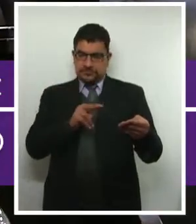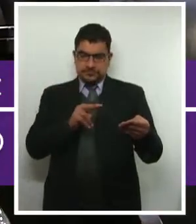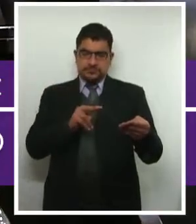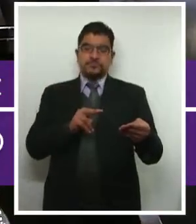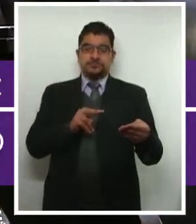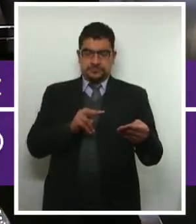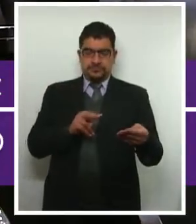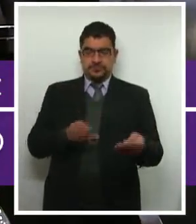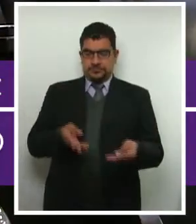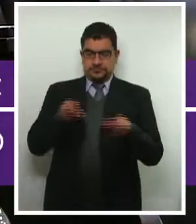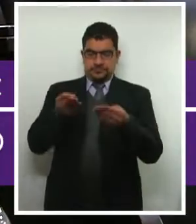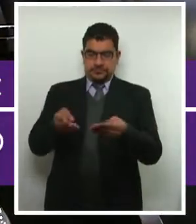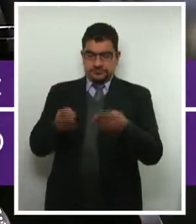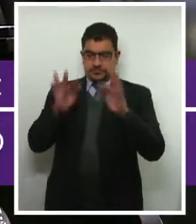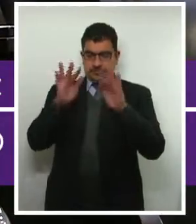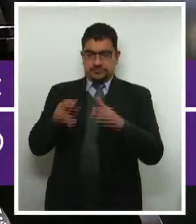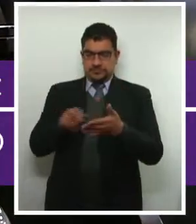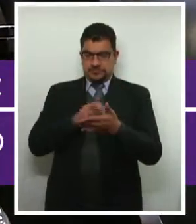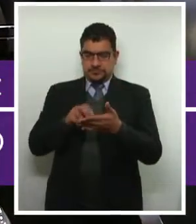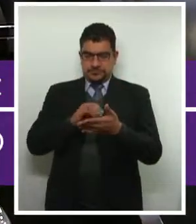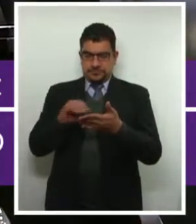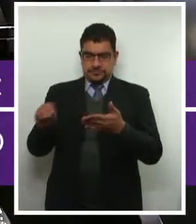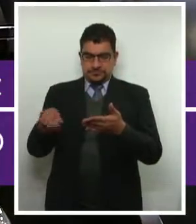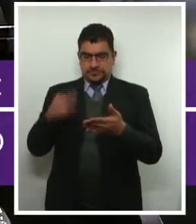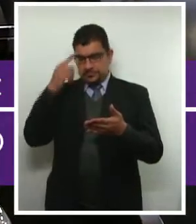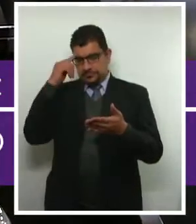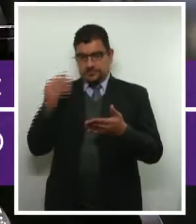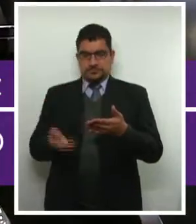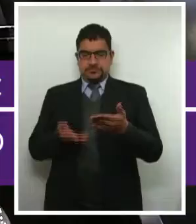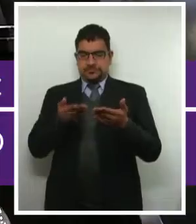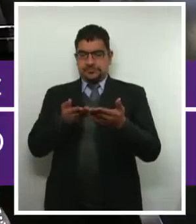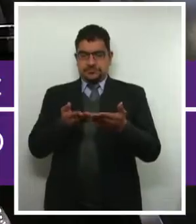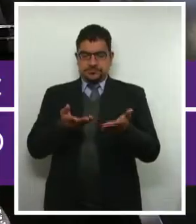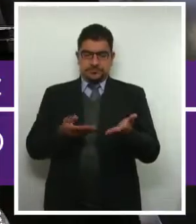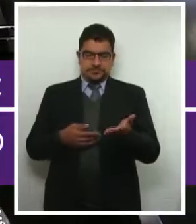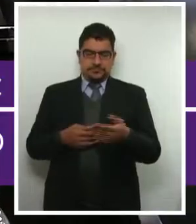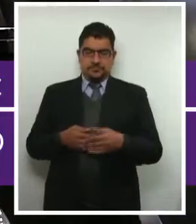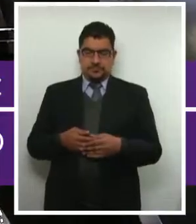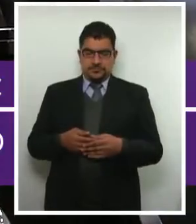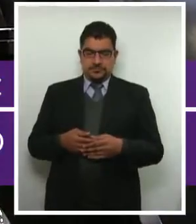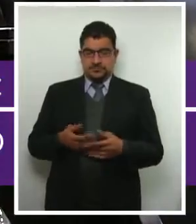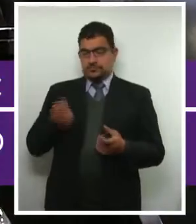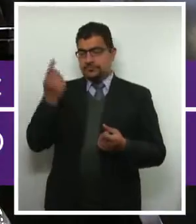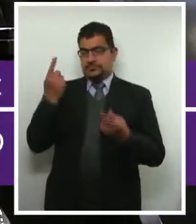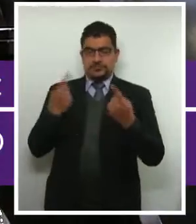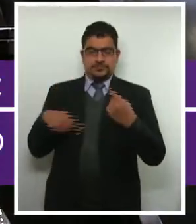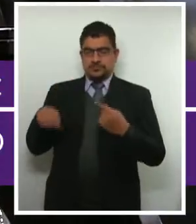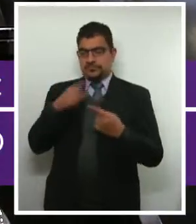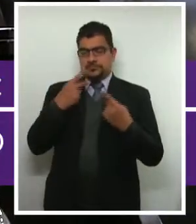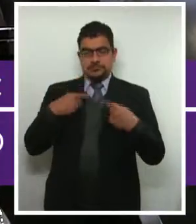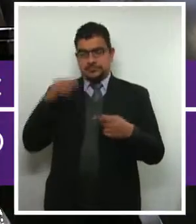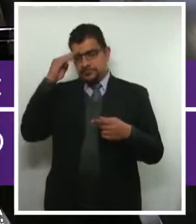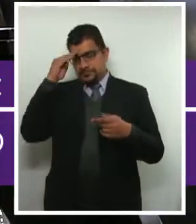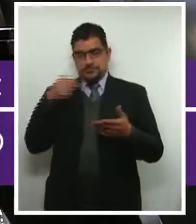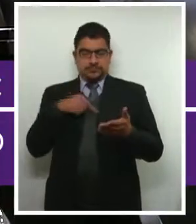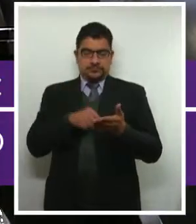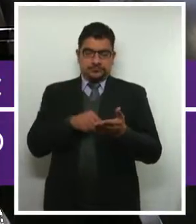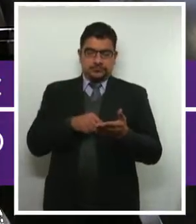y ha hecho una modificación que presenta hoy. Algunos quisiéramos que